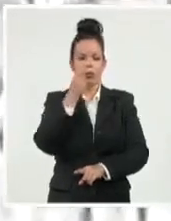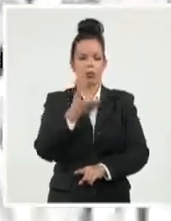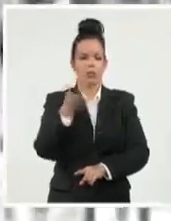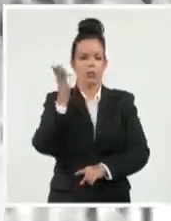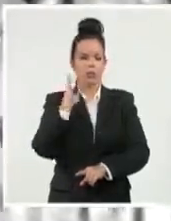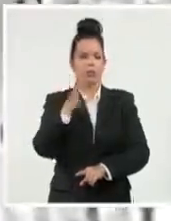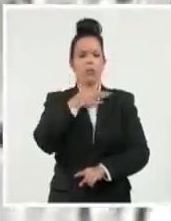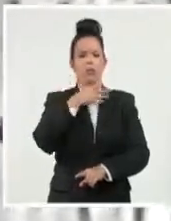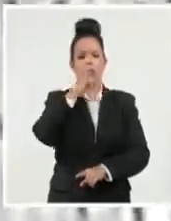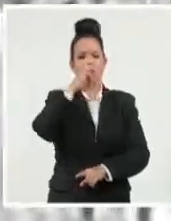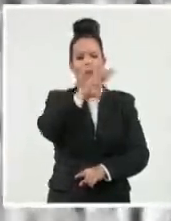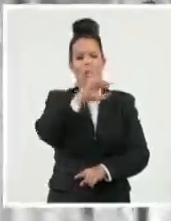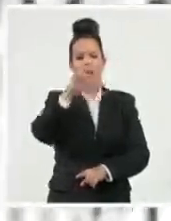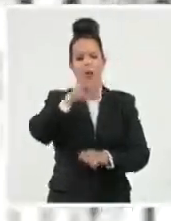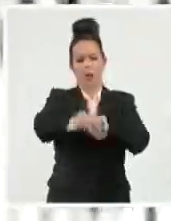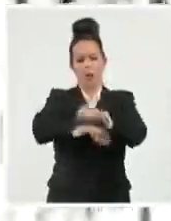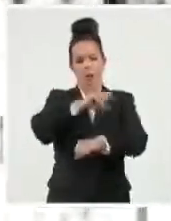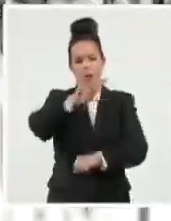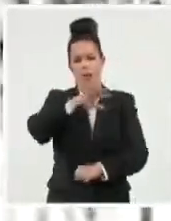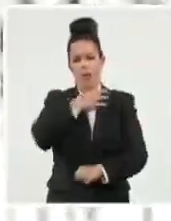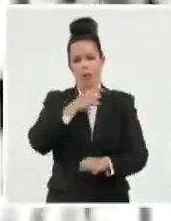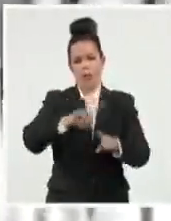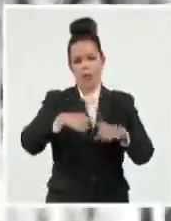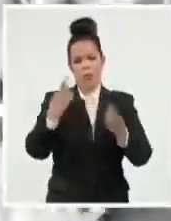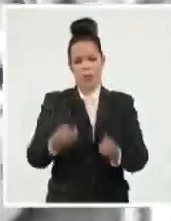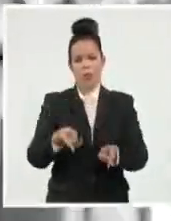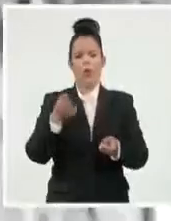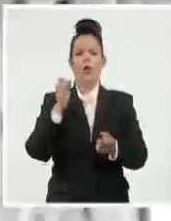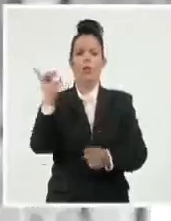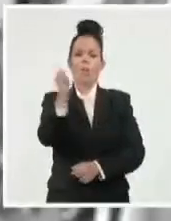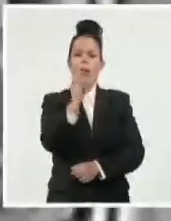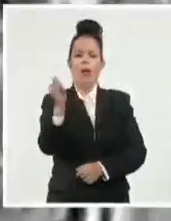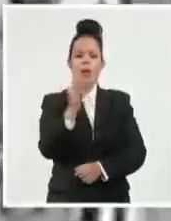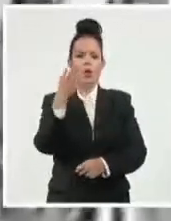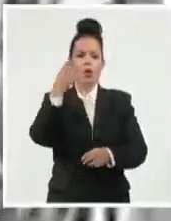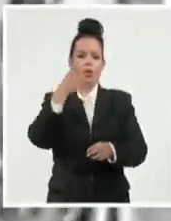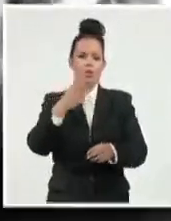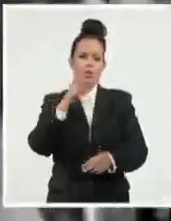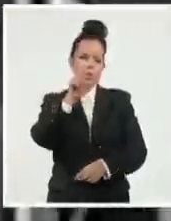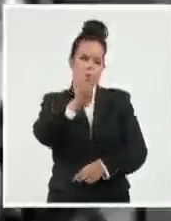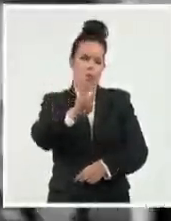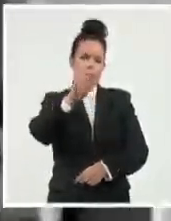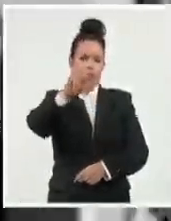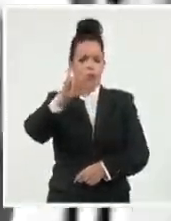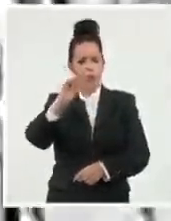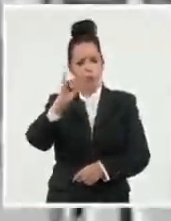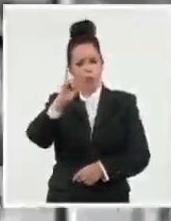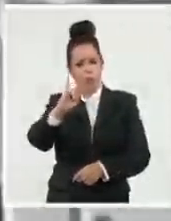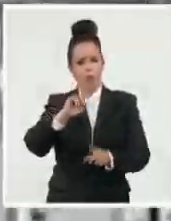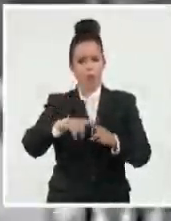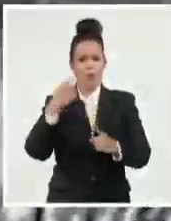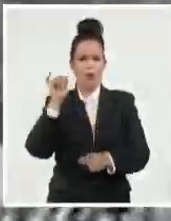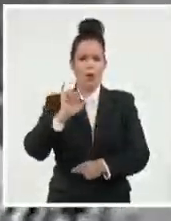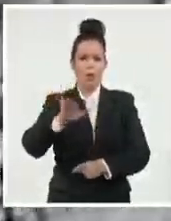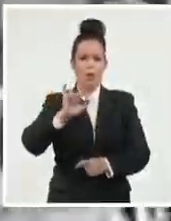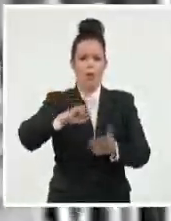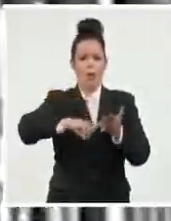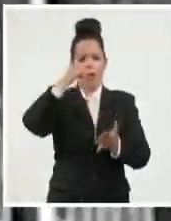de 1906, El Parque de Palatino, donde ya se esbozaban elementos del lenguaje del